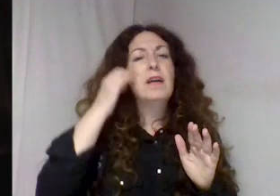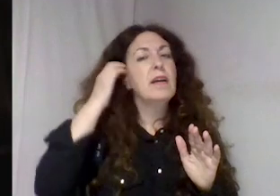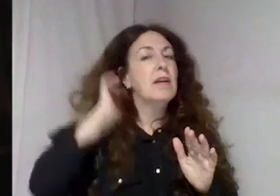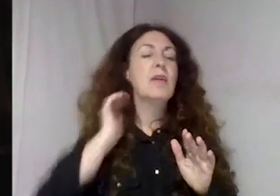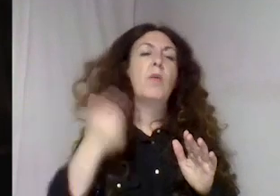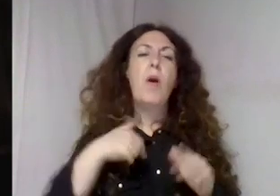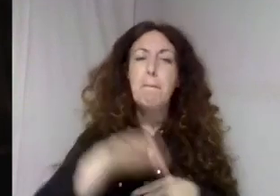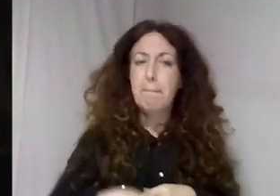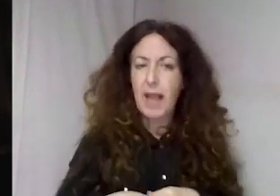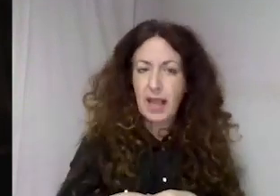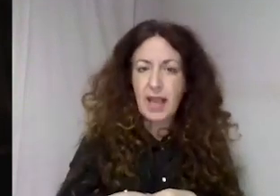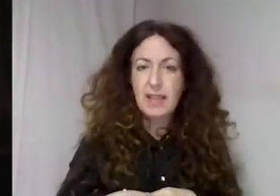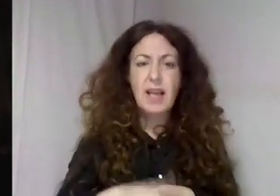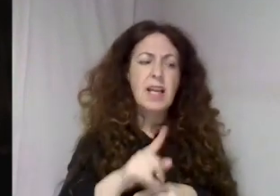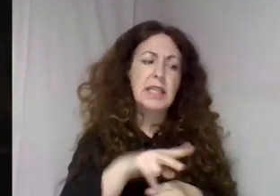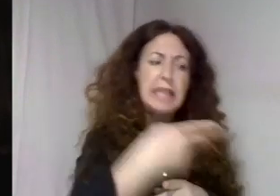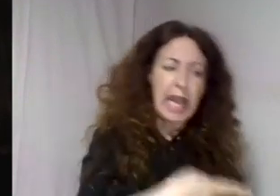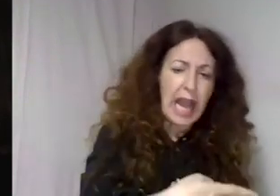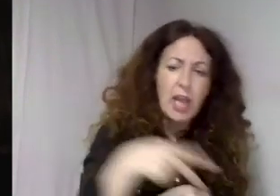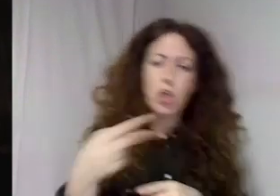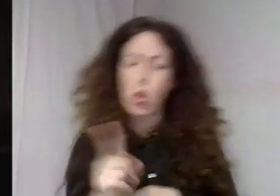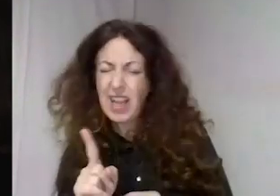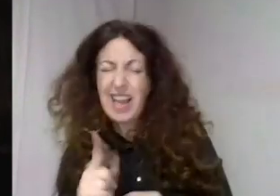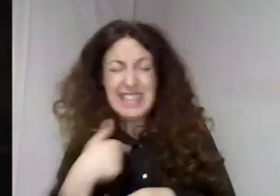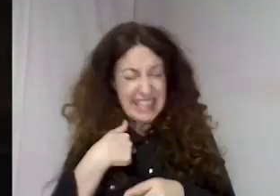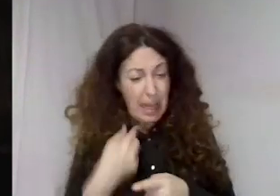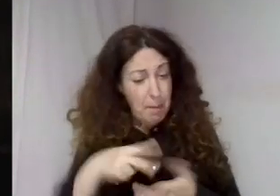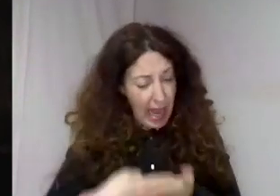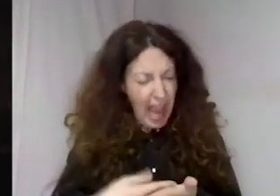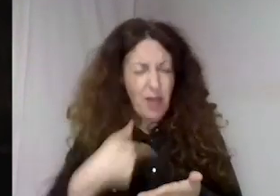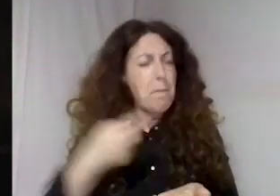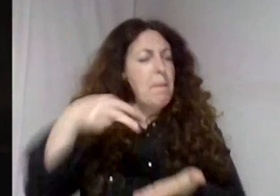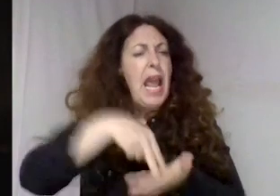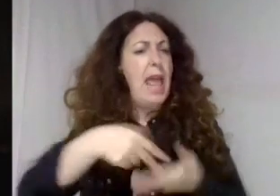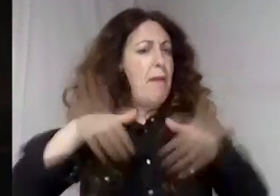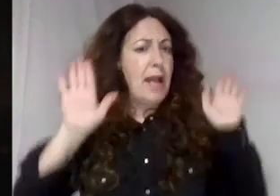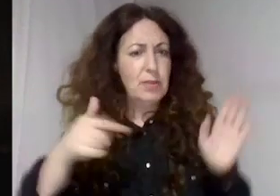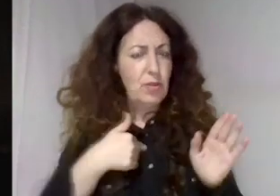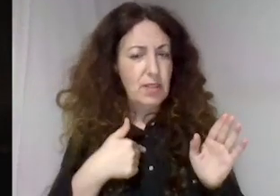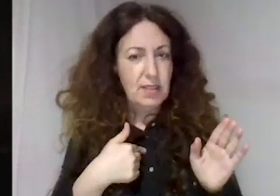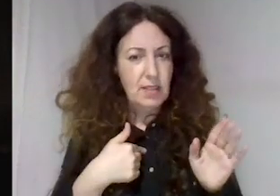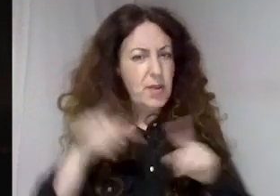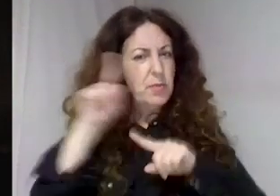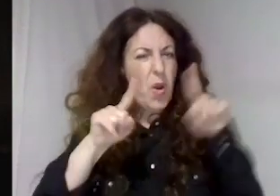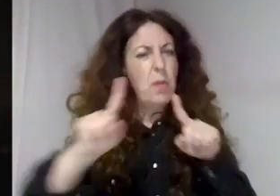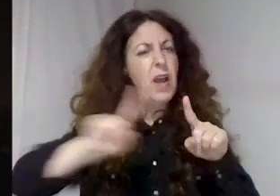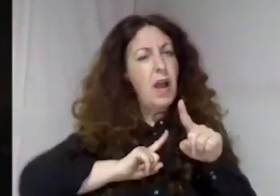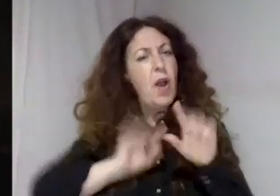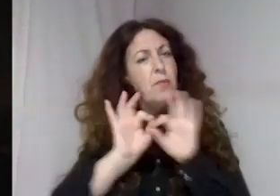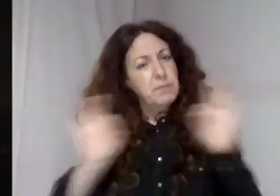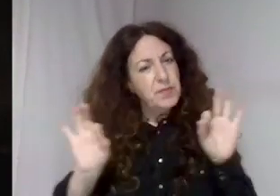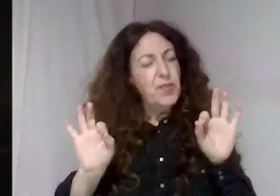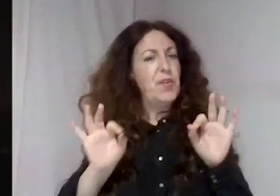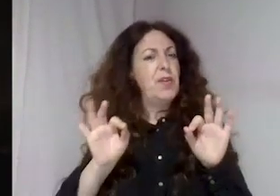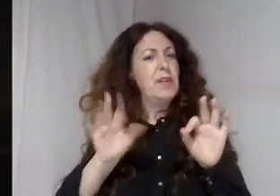inmensos y esto nos protege, pero yo ya tenía bastante como me protegiera mi padre cuando era pequeño. No te vas a caer, no te vas a caer, déjame, si me caigo ya